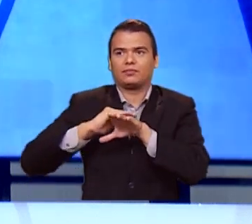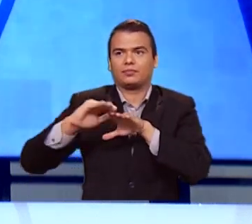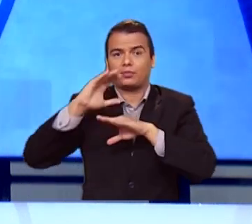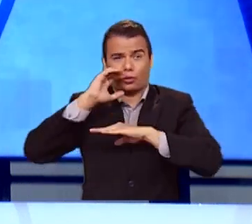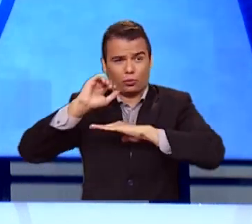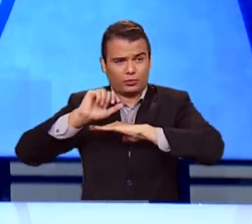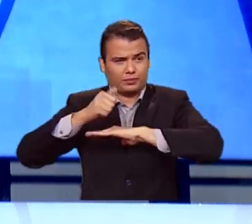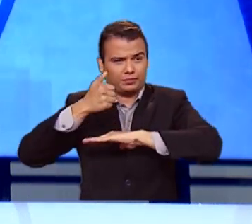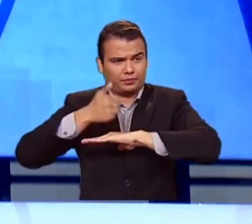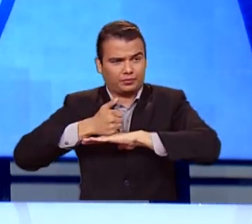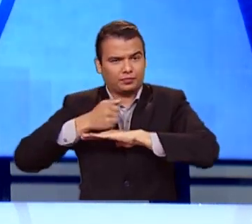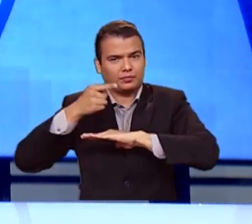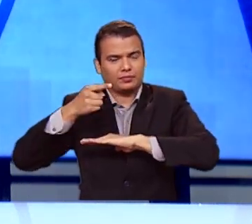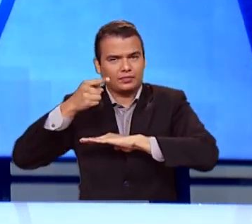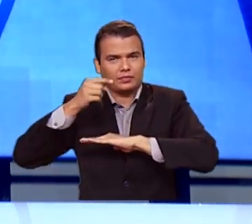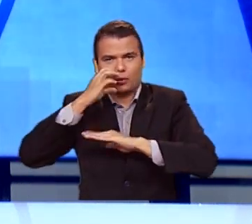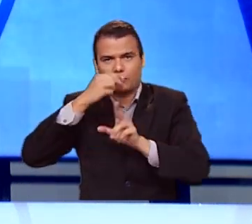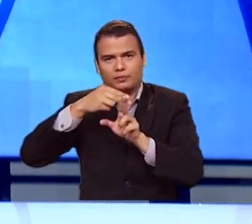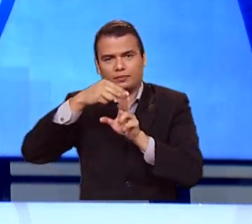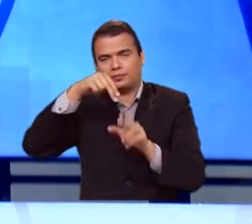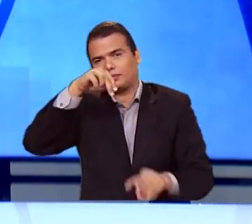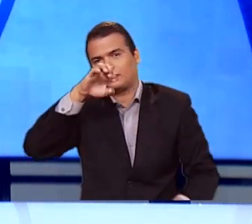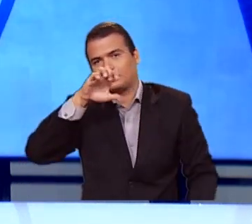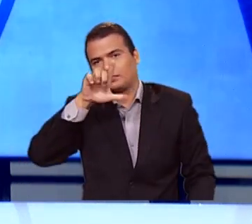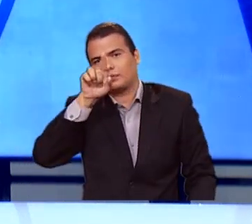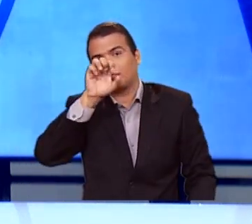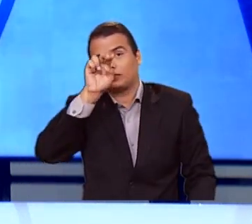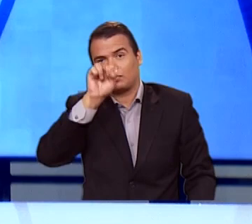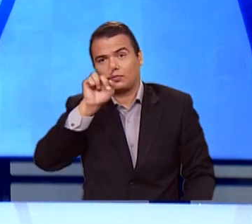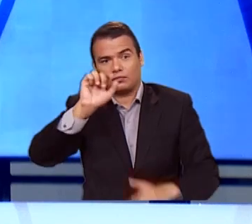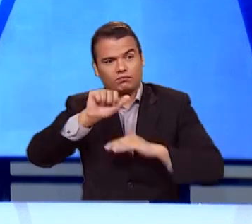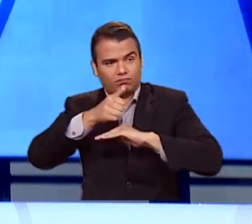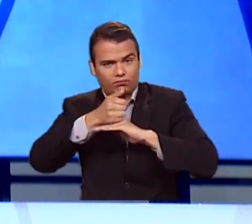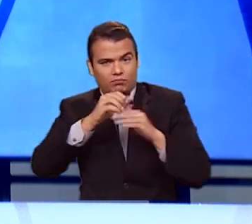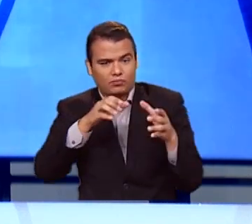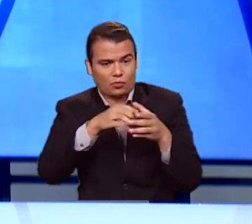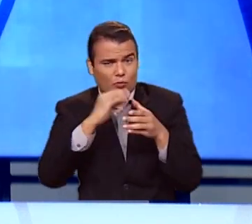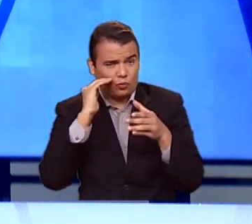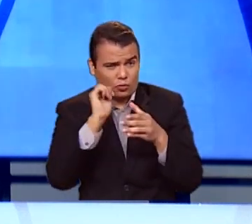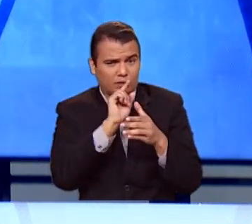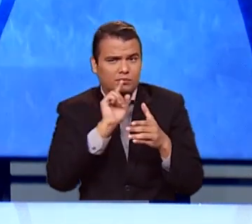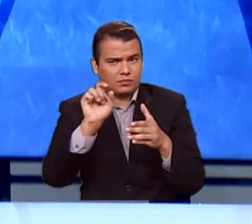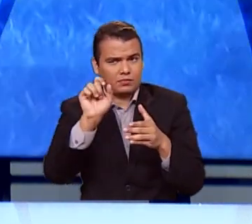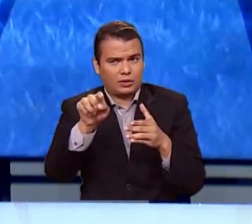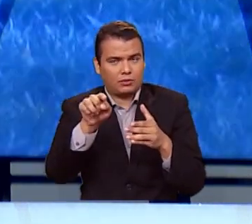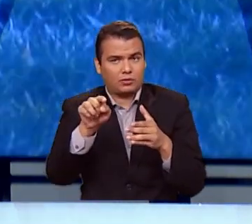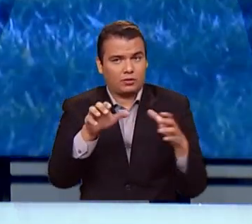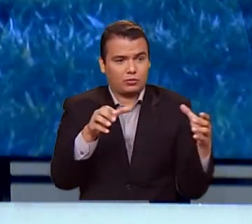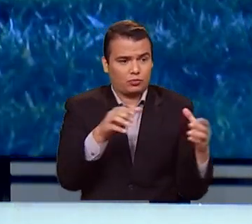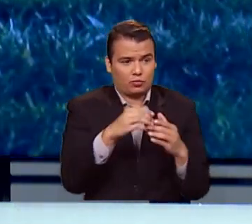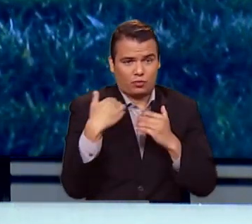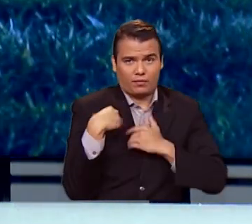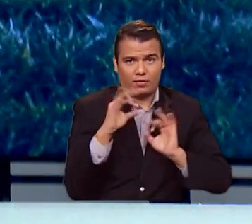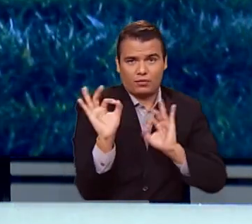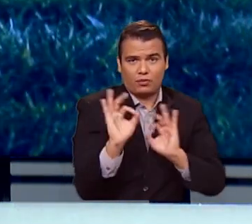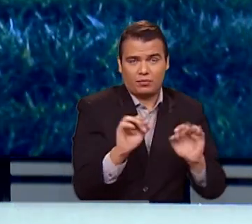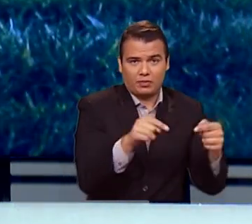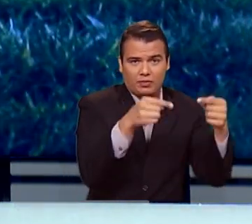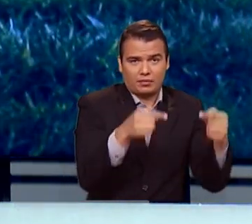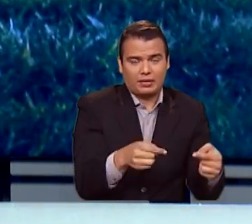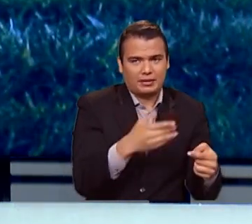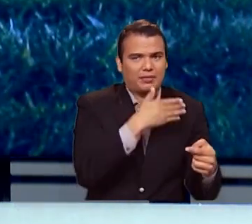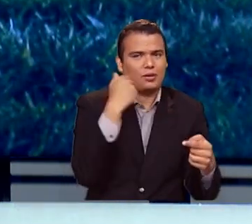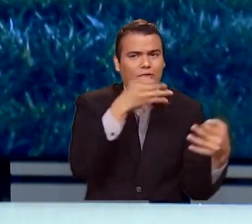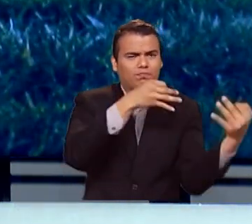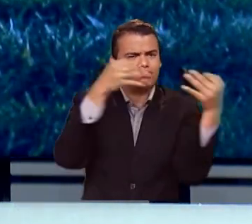técnico caleño, profesor Nelson Abadía. Técnico, a la postre fue acertada la medida tomada por los organizadores, por los argentinos, de aplazar